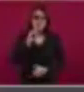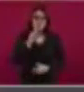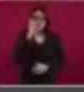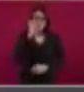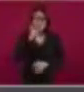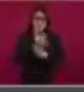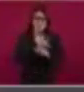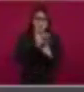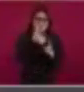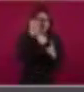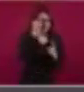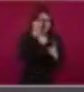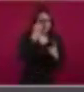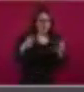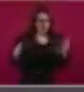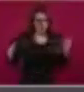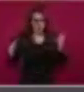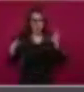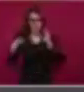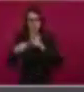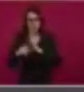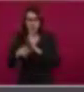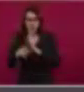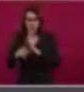indígenas con el pueblo